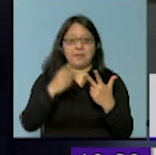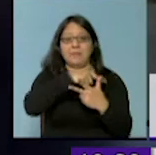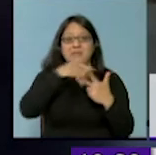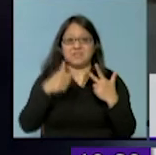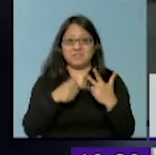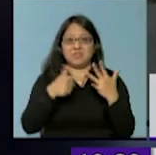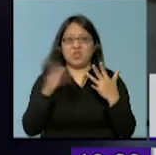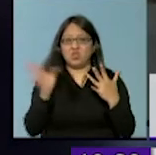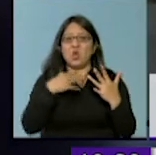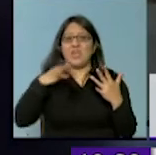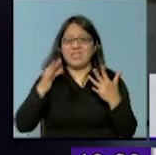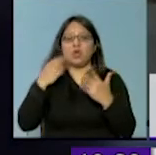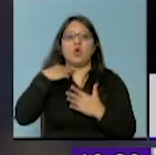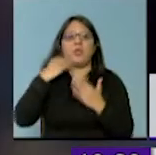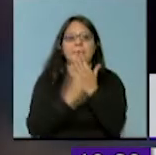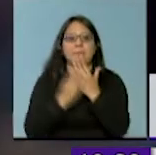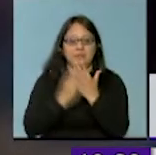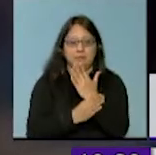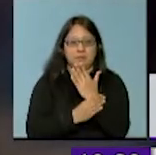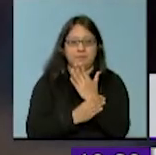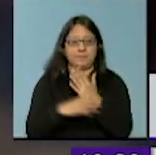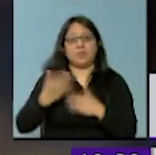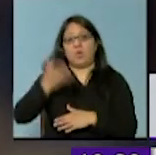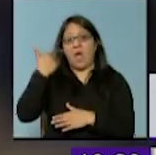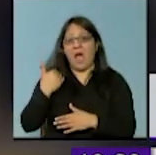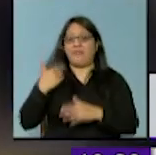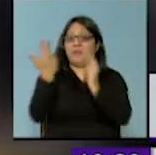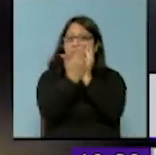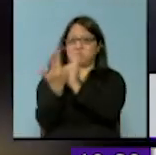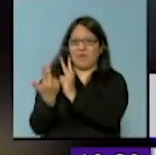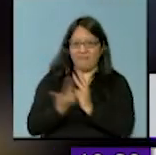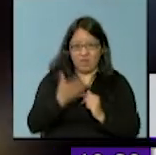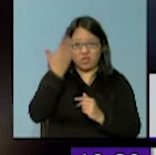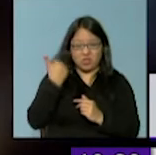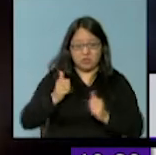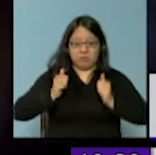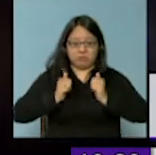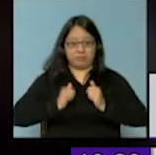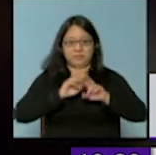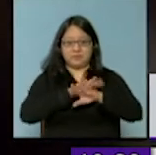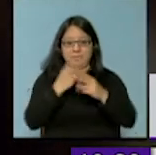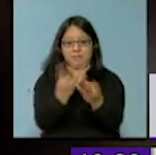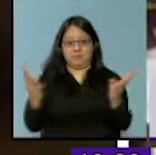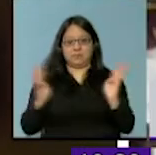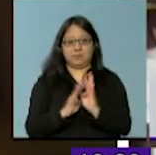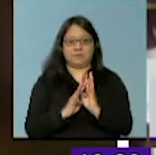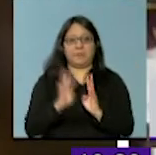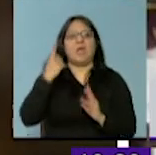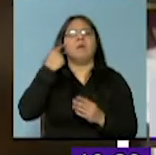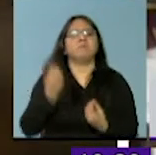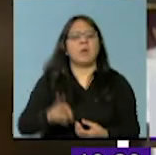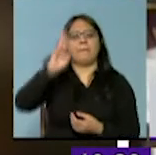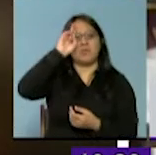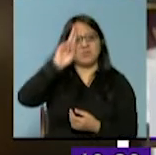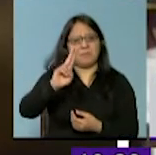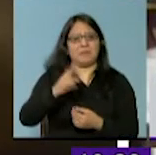hijo del ministro. Y hablábamos con los invitados al piso que planteaban, ¿con qué? A ver, esto es una cuestión ética, Mariana. ¿Quién puede controlar